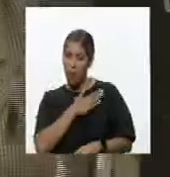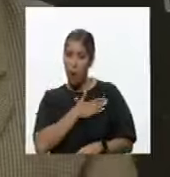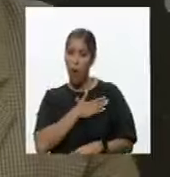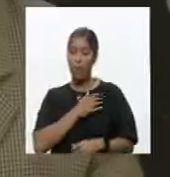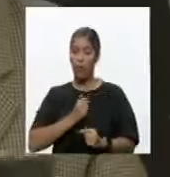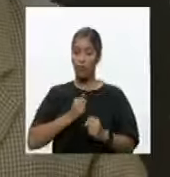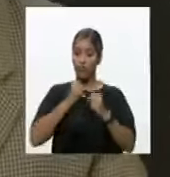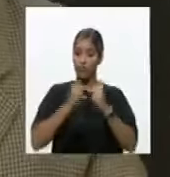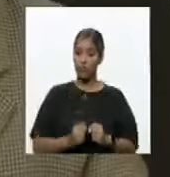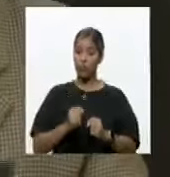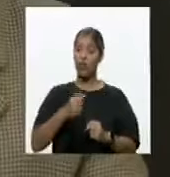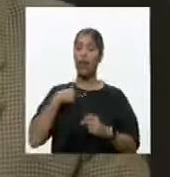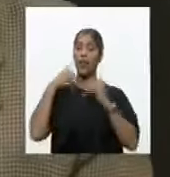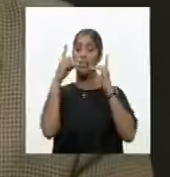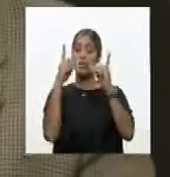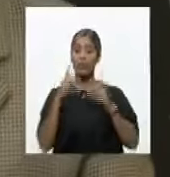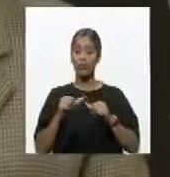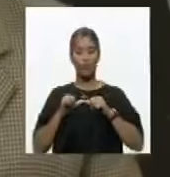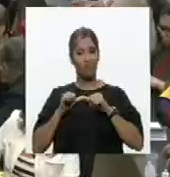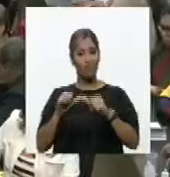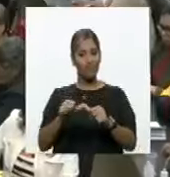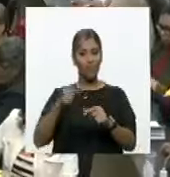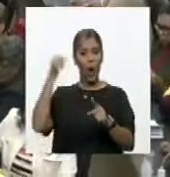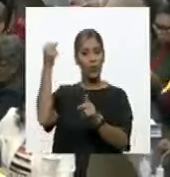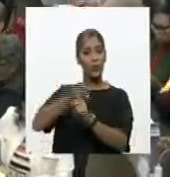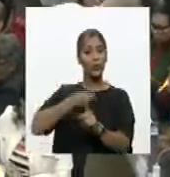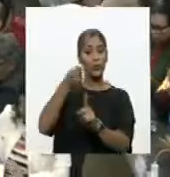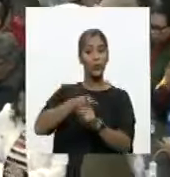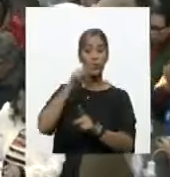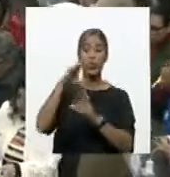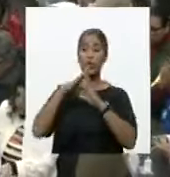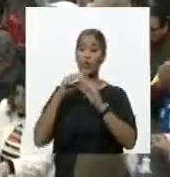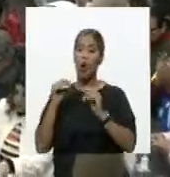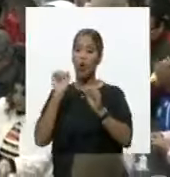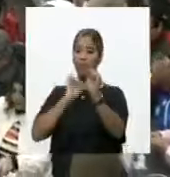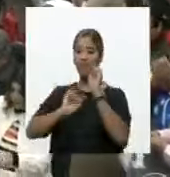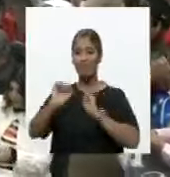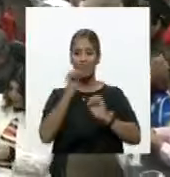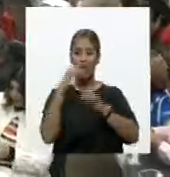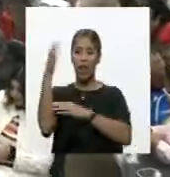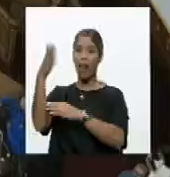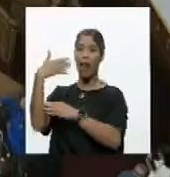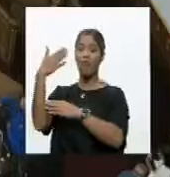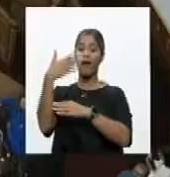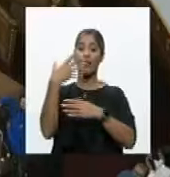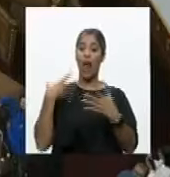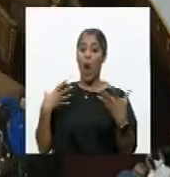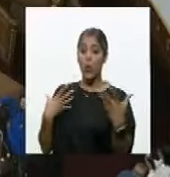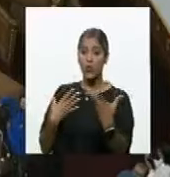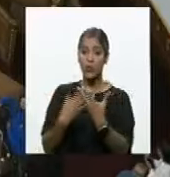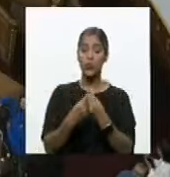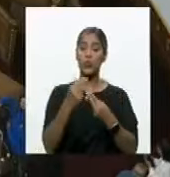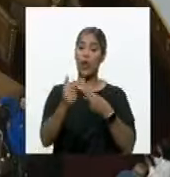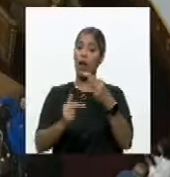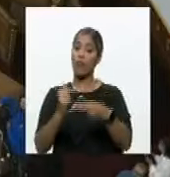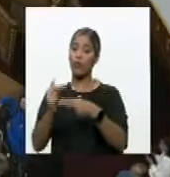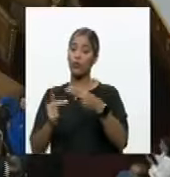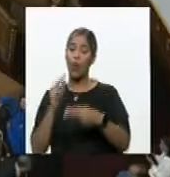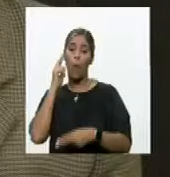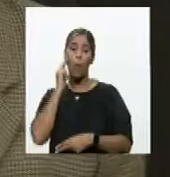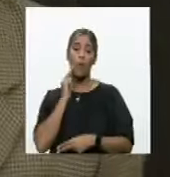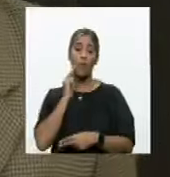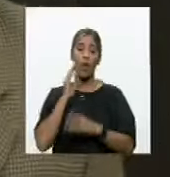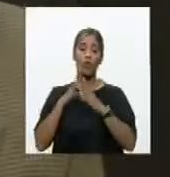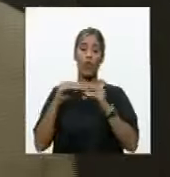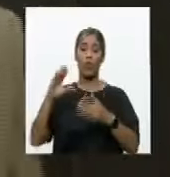y nuestra firme decisión de seguir luchando por esas banderas históricas que caminan junto con la revolución bolivariana por